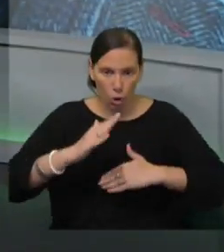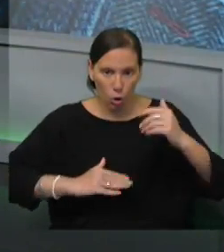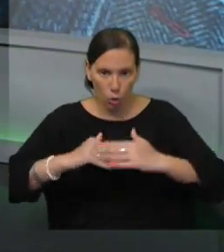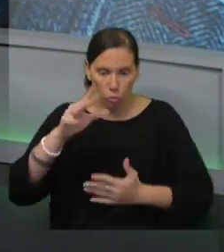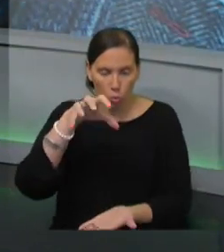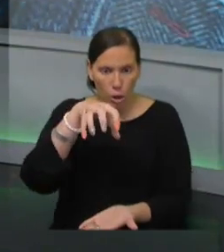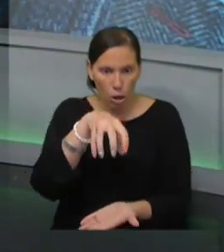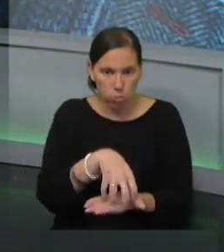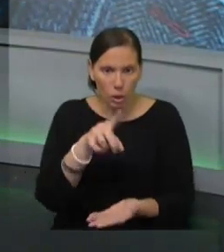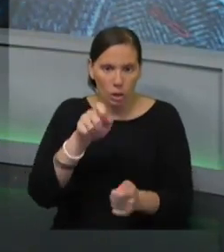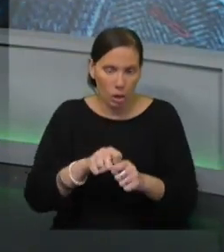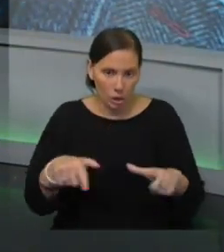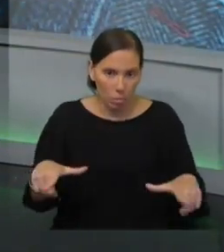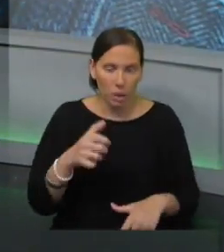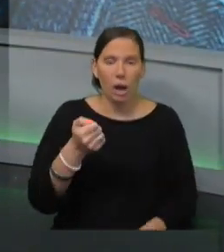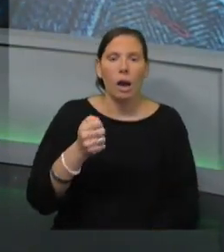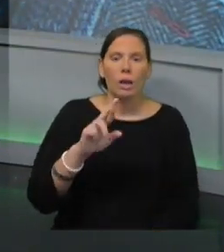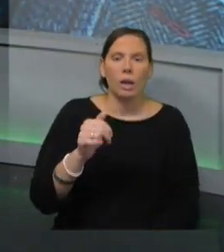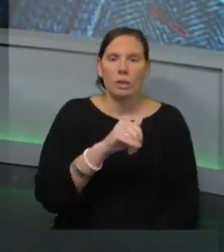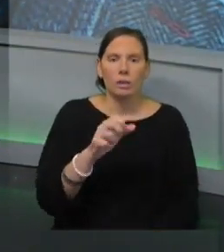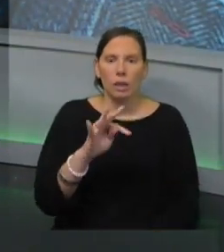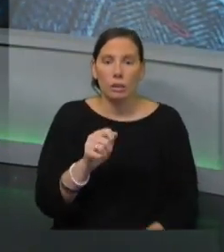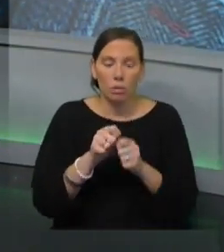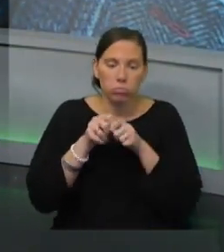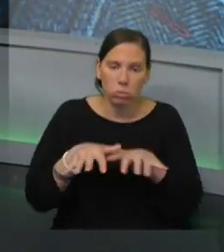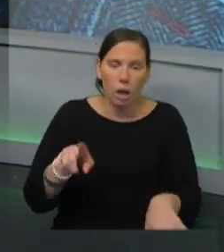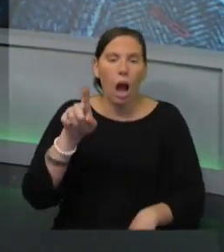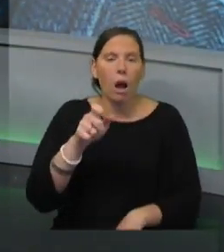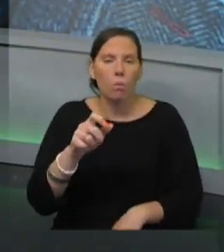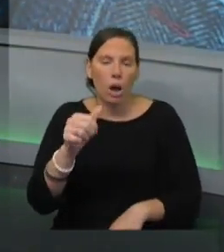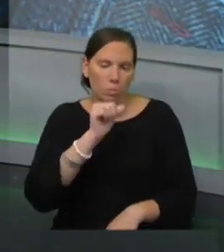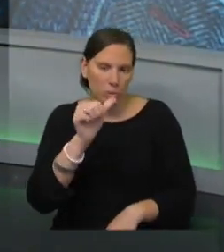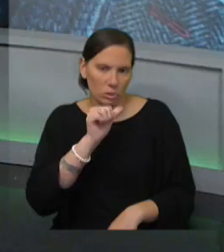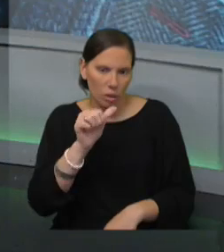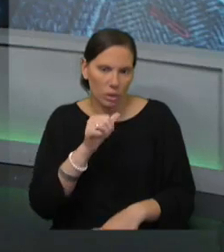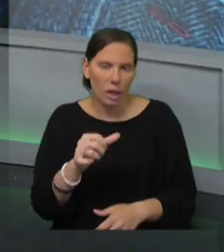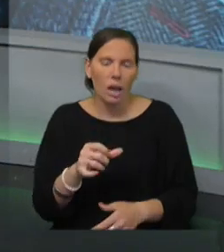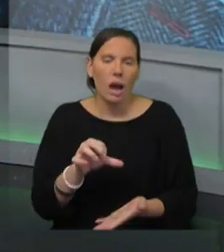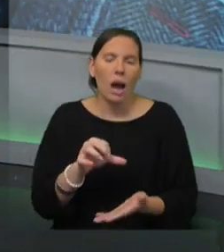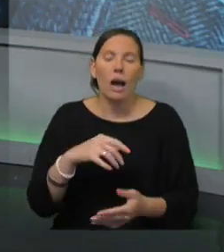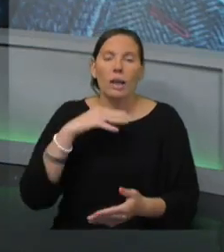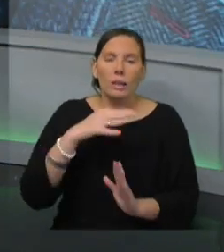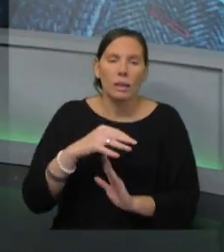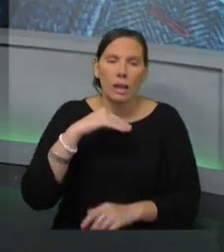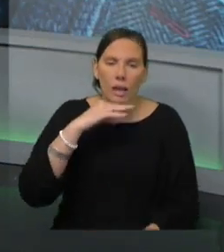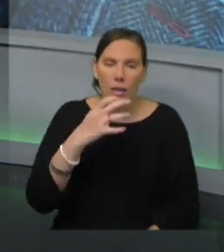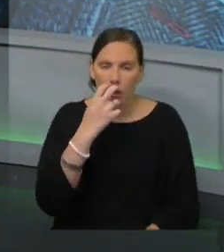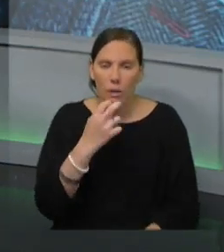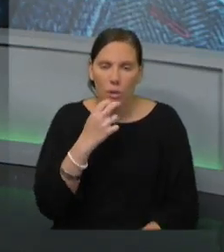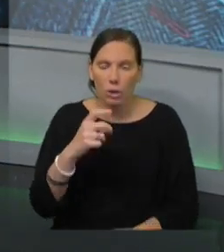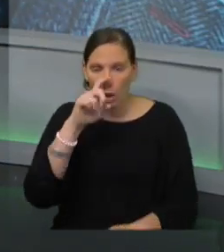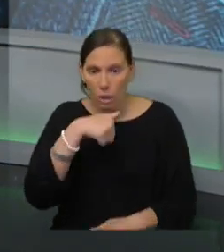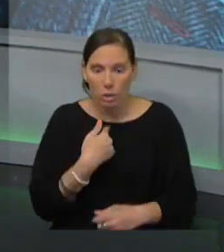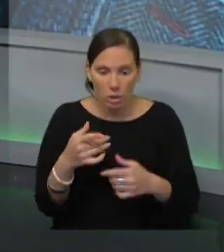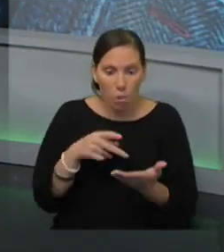potabilizadora araz a ti que prev suministrar agua potable al sistema Metropolitano el candidato presidencial Colorado dice que ha seguido de cerca el